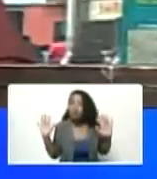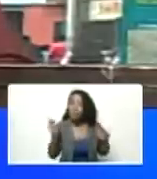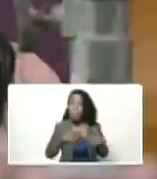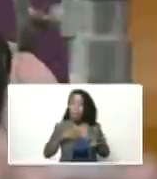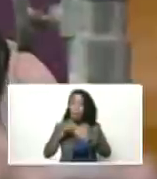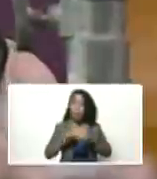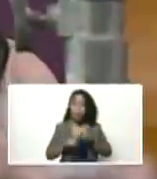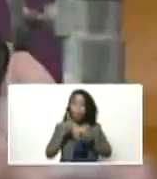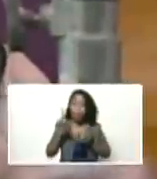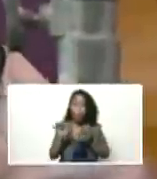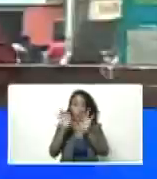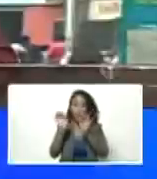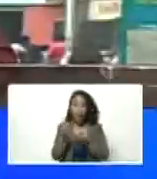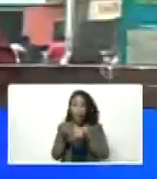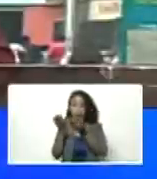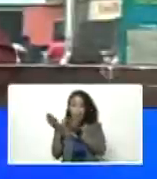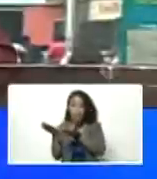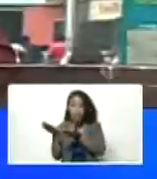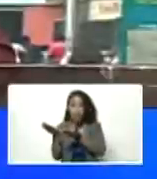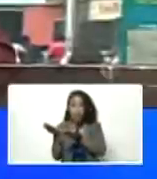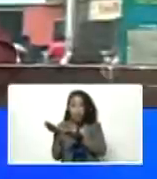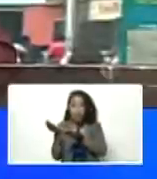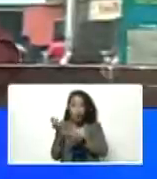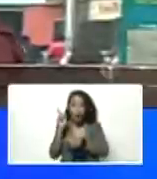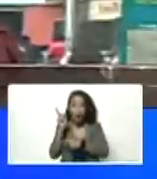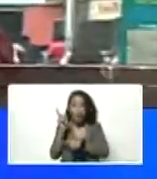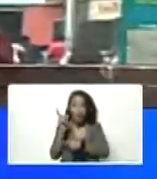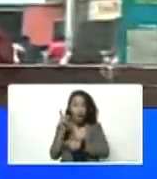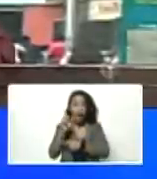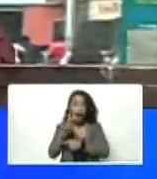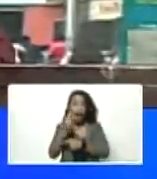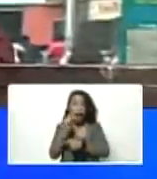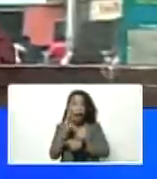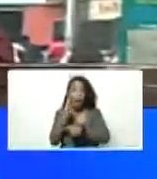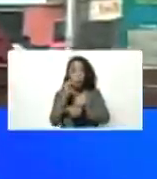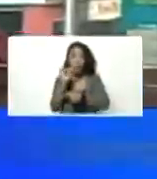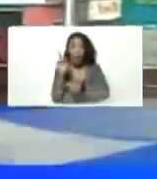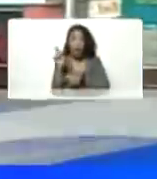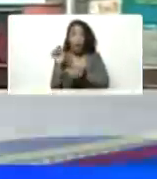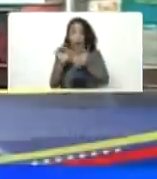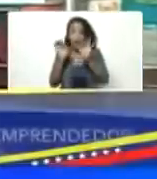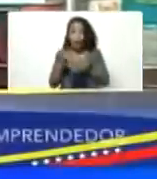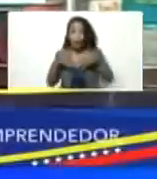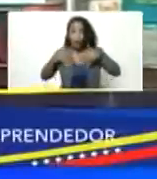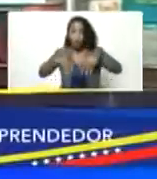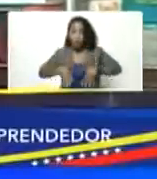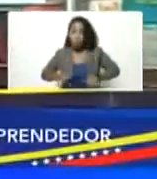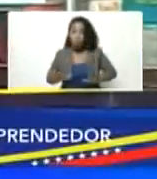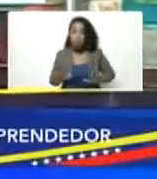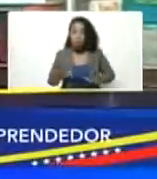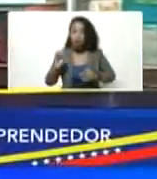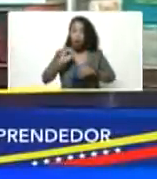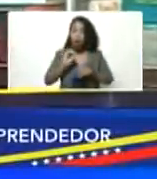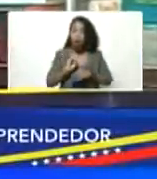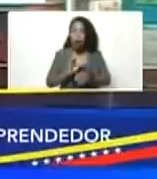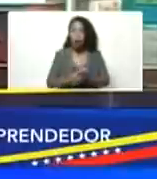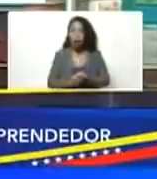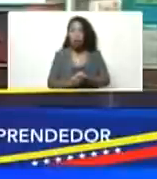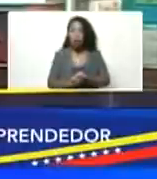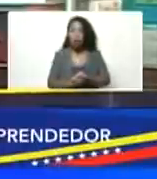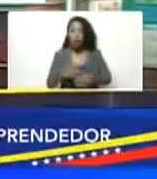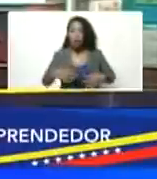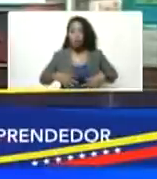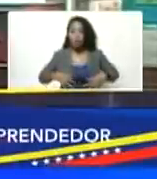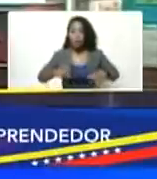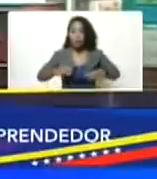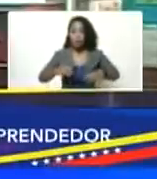Silita, te sale regalito, mira, en Gaby Orsini le regalo su un vestido o una blusa